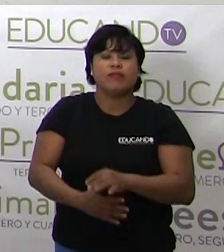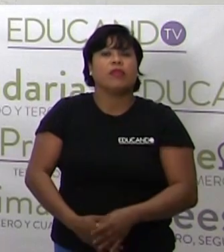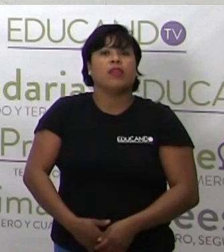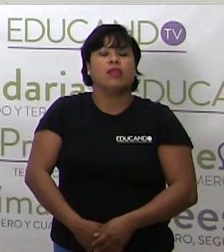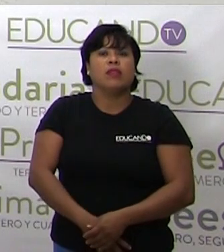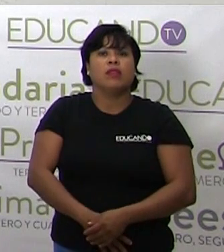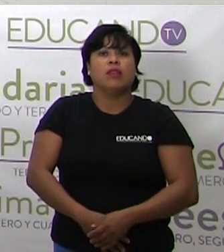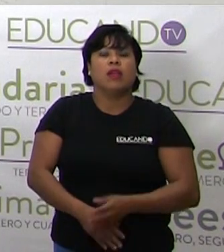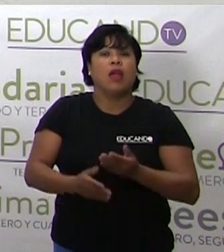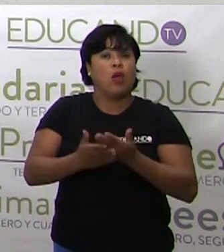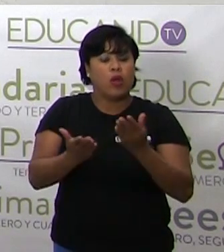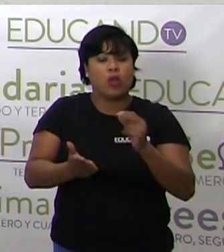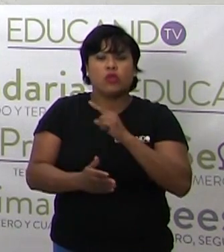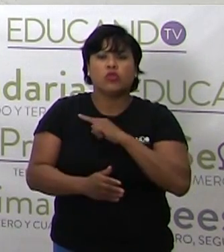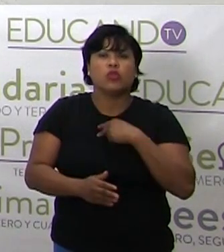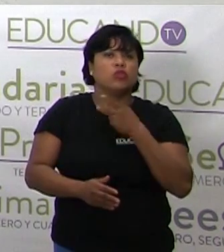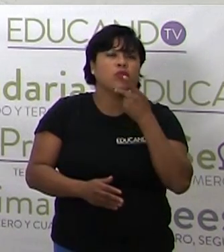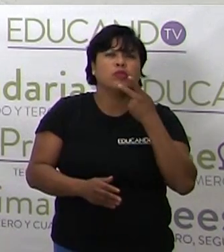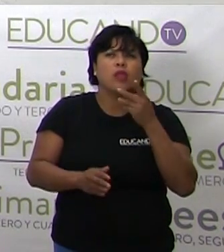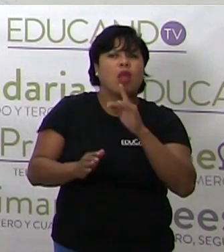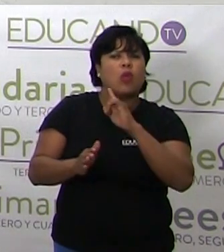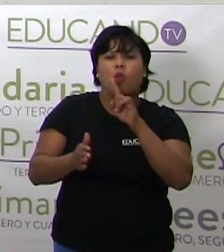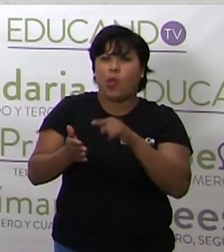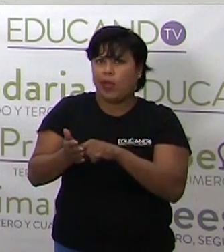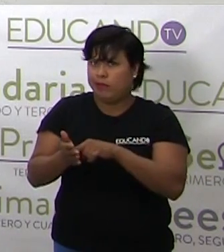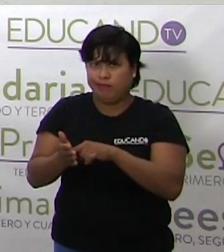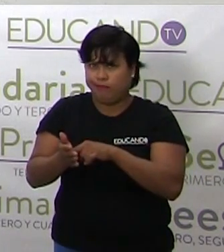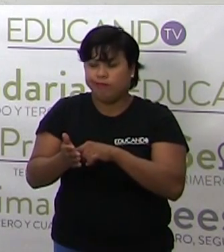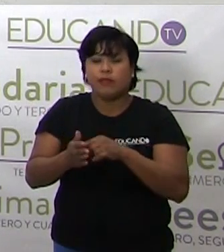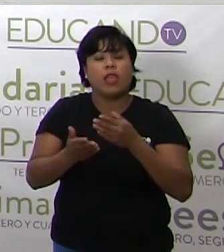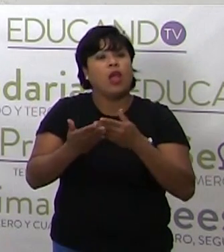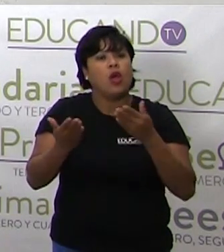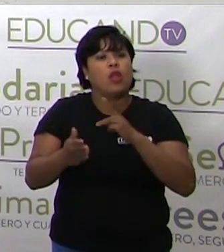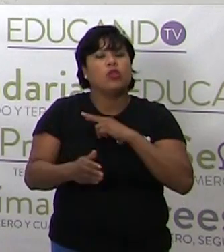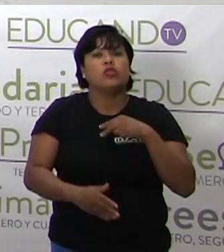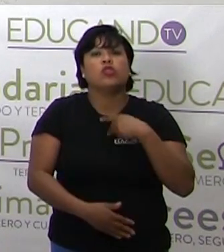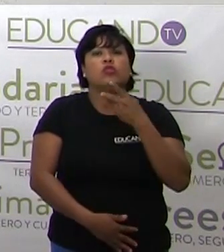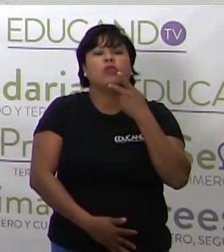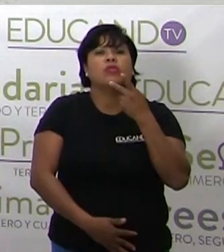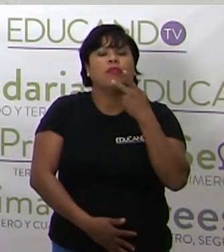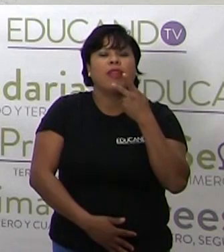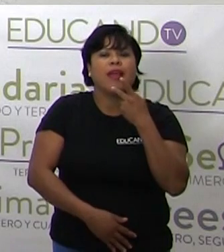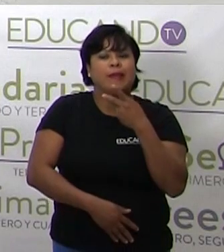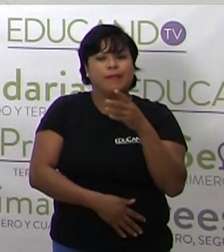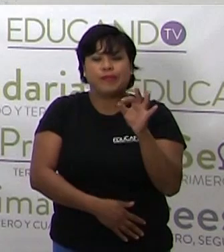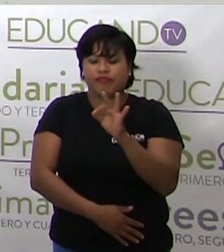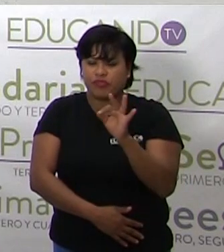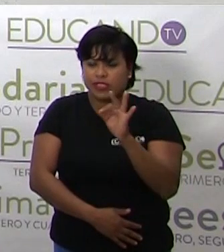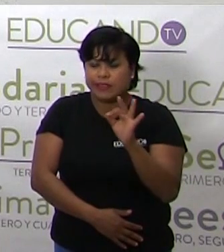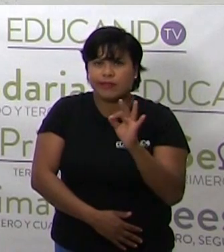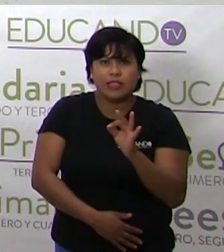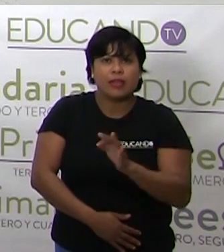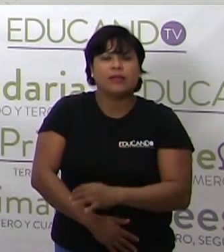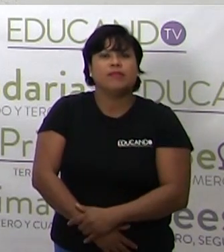Ahora no vamos a hablar de un lugar. Vamos a hablar, ¿qué les parece?,